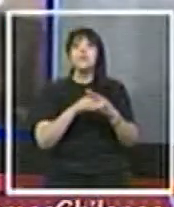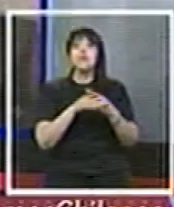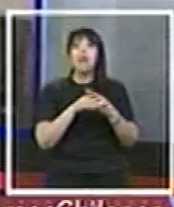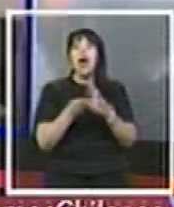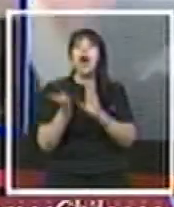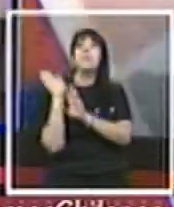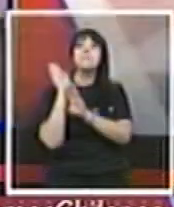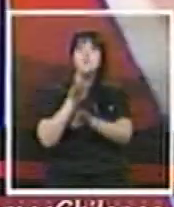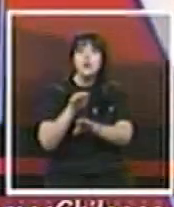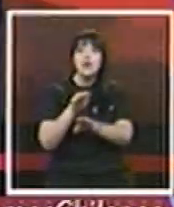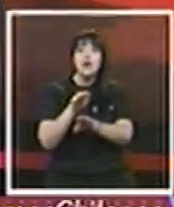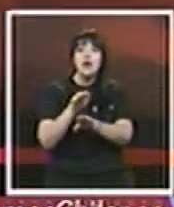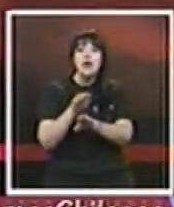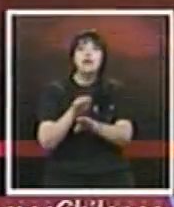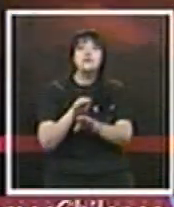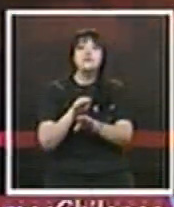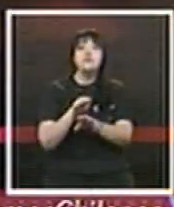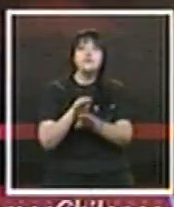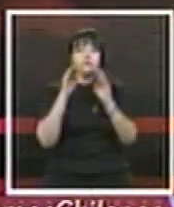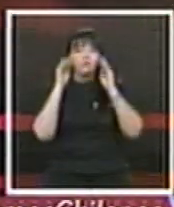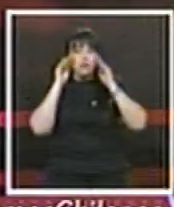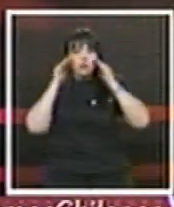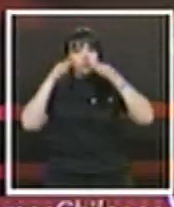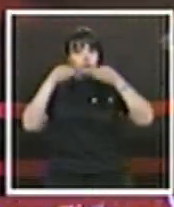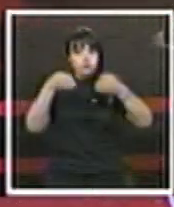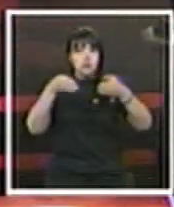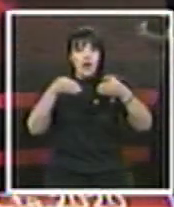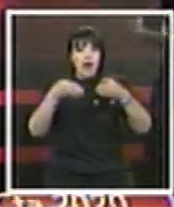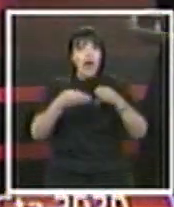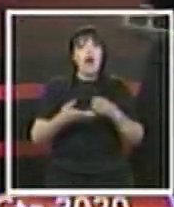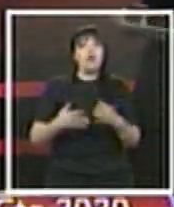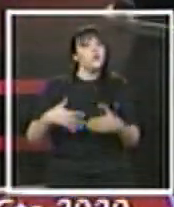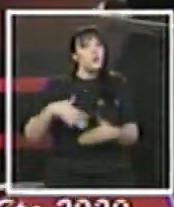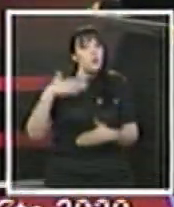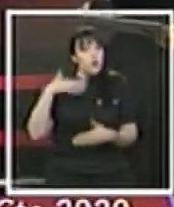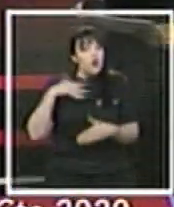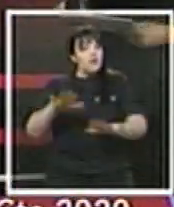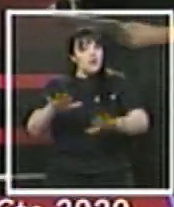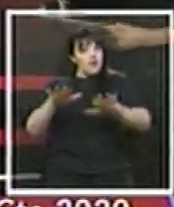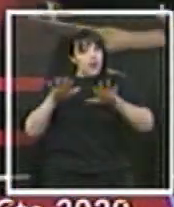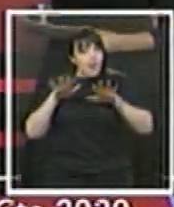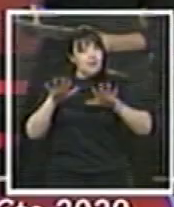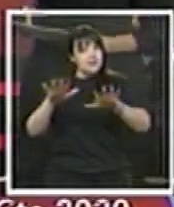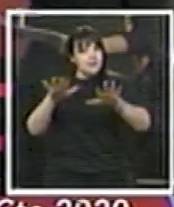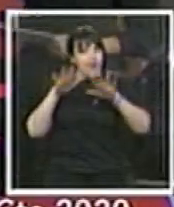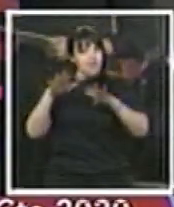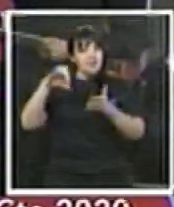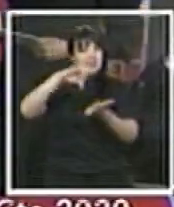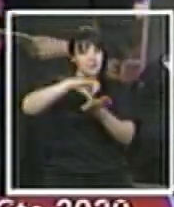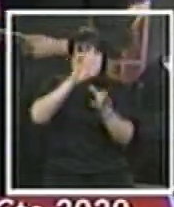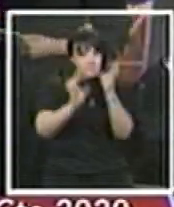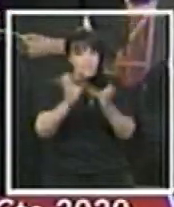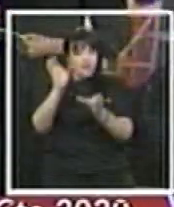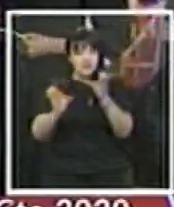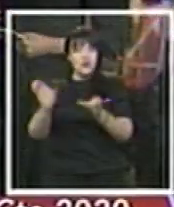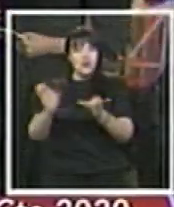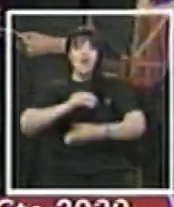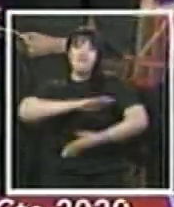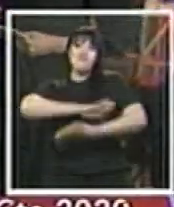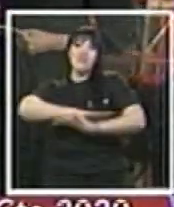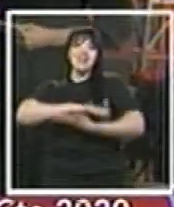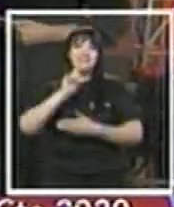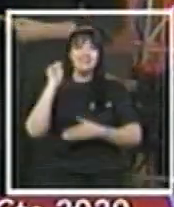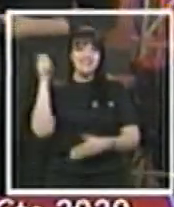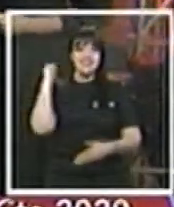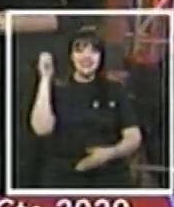de una vez por todas, poner en el centro a los grandes, a los más grandes de nuestro país. Se puede una fiesta de la chilenidad